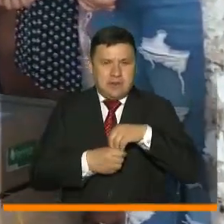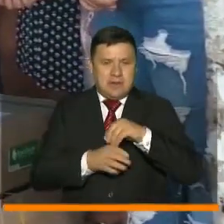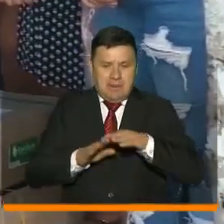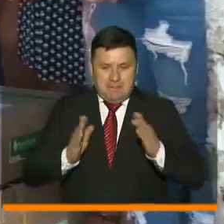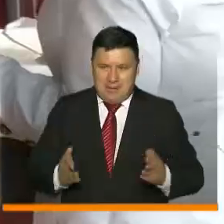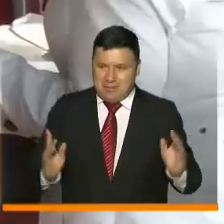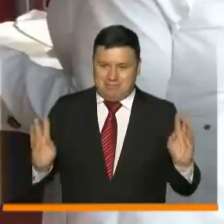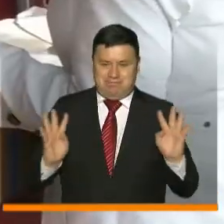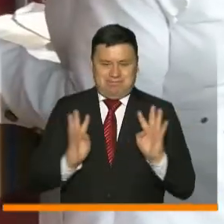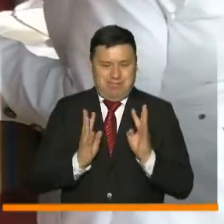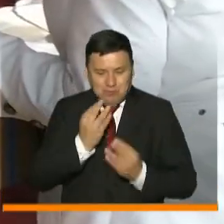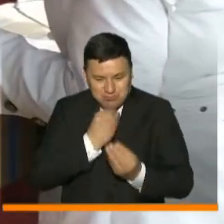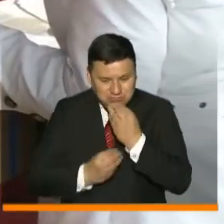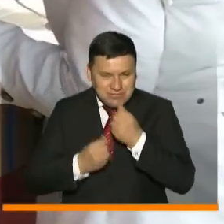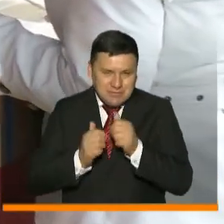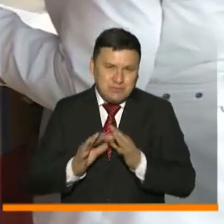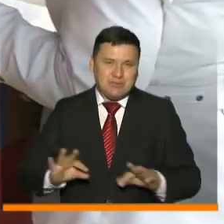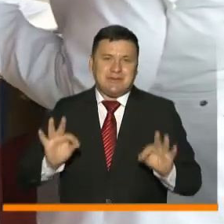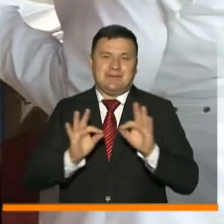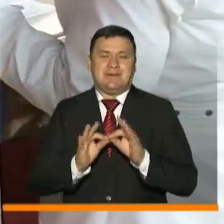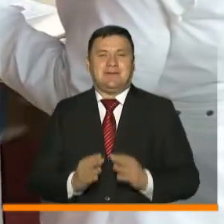mesa.